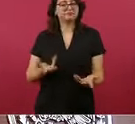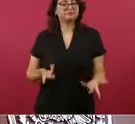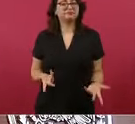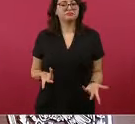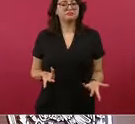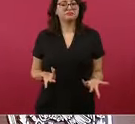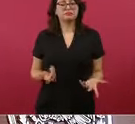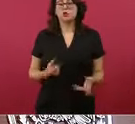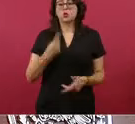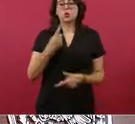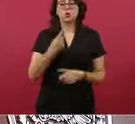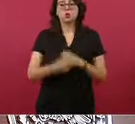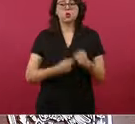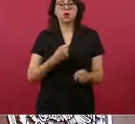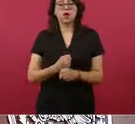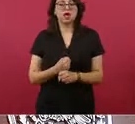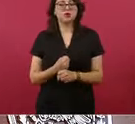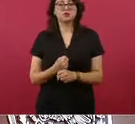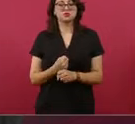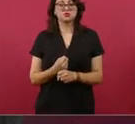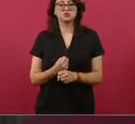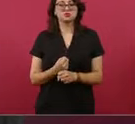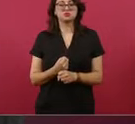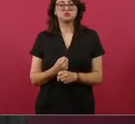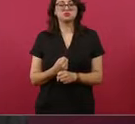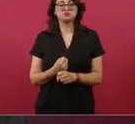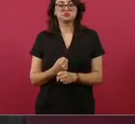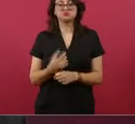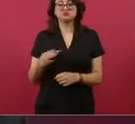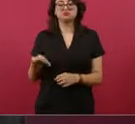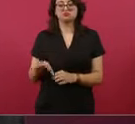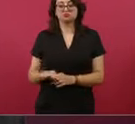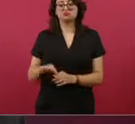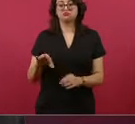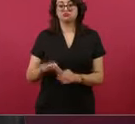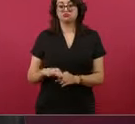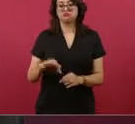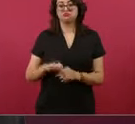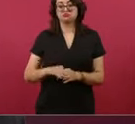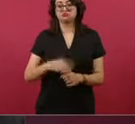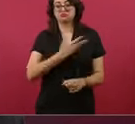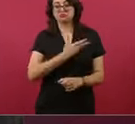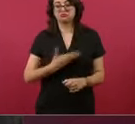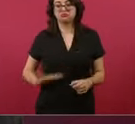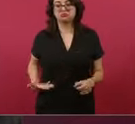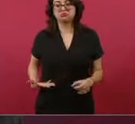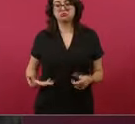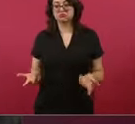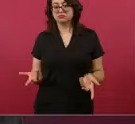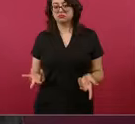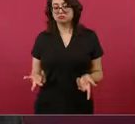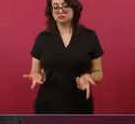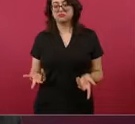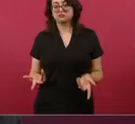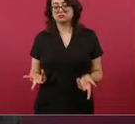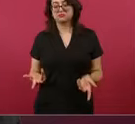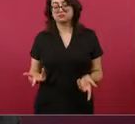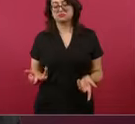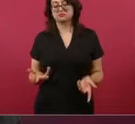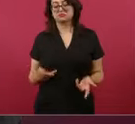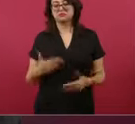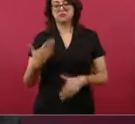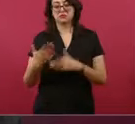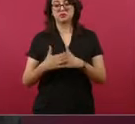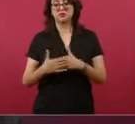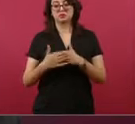en un año menos van a haber elecciones presidenciales, va a haber la elección presidencial,